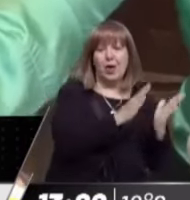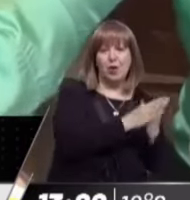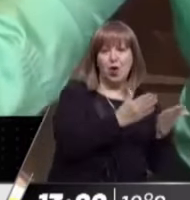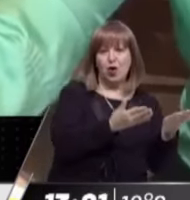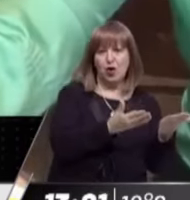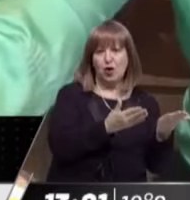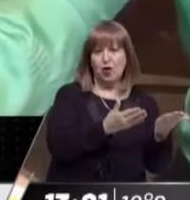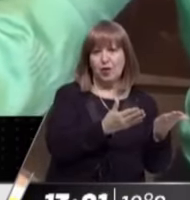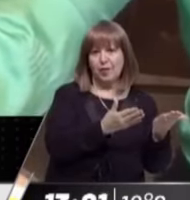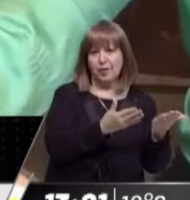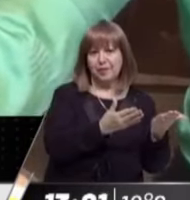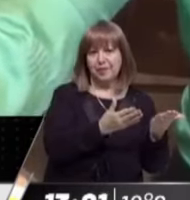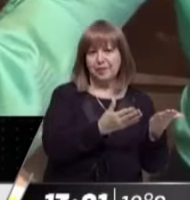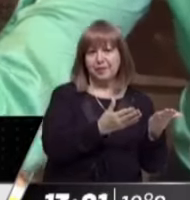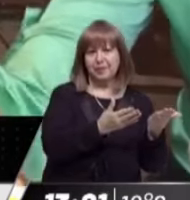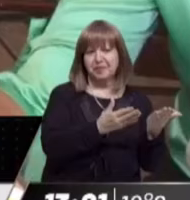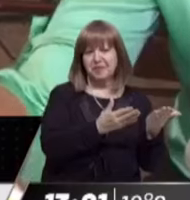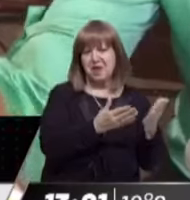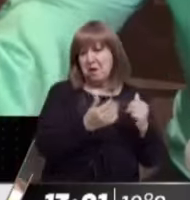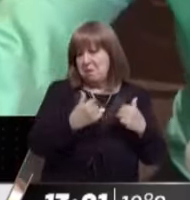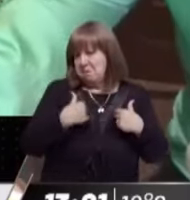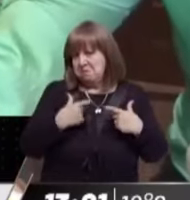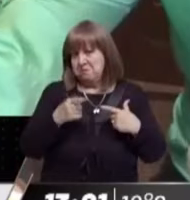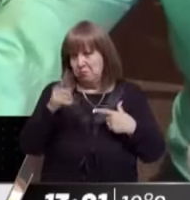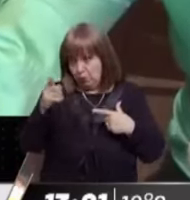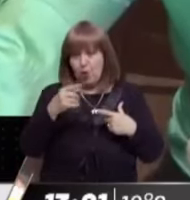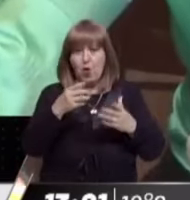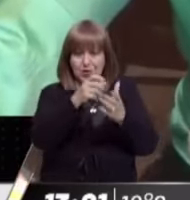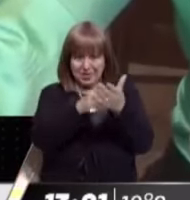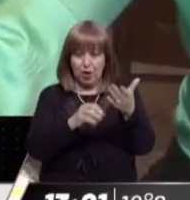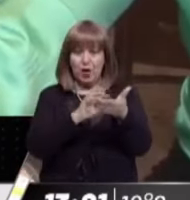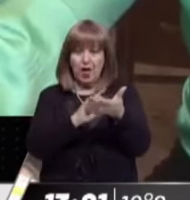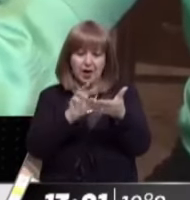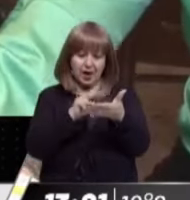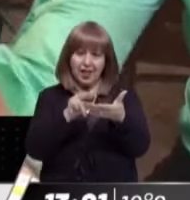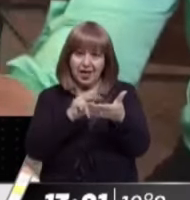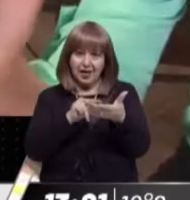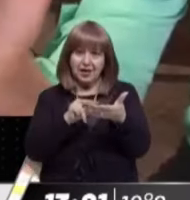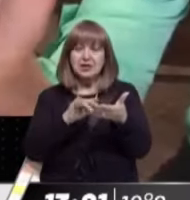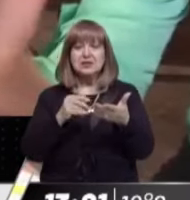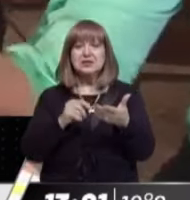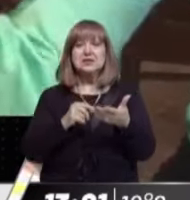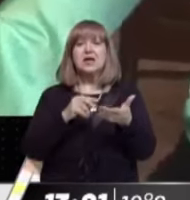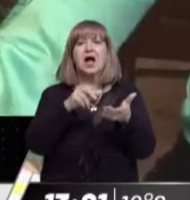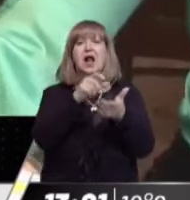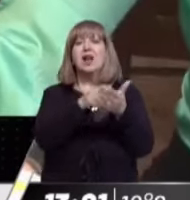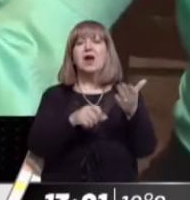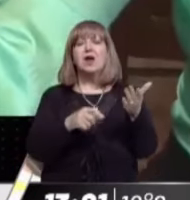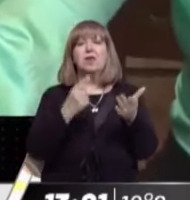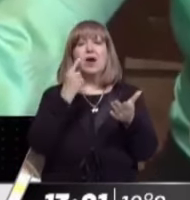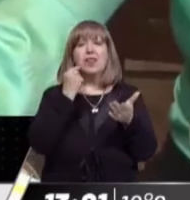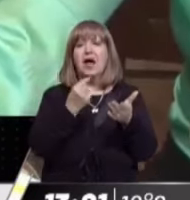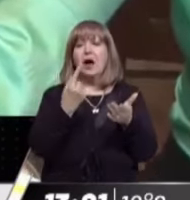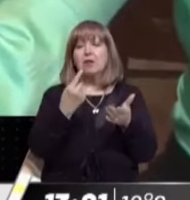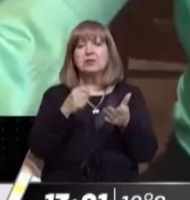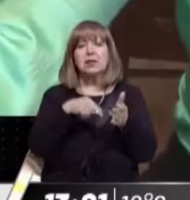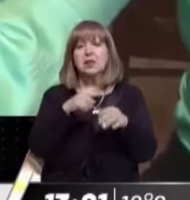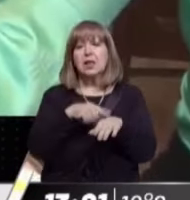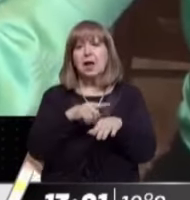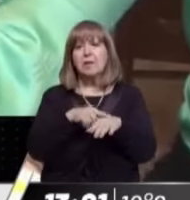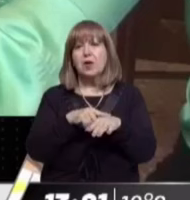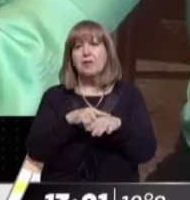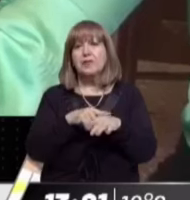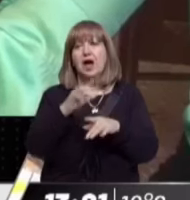Sí, bien. ¿Usás el celular? Sí. Uh-huh. ¿Y cuánto tiempo lo usas por día? Y en